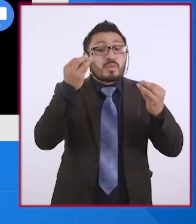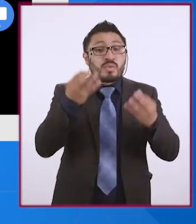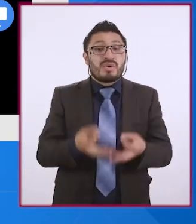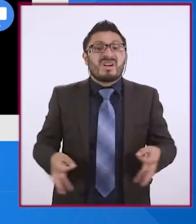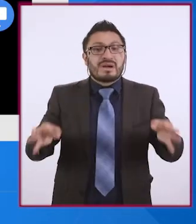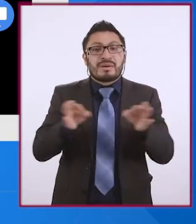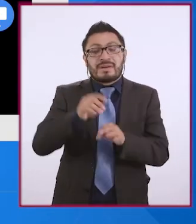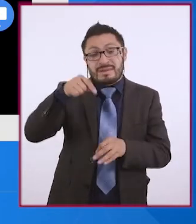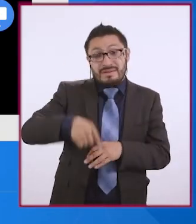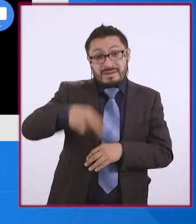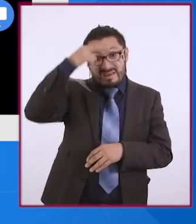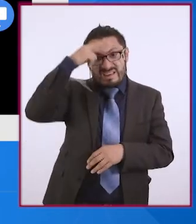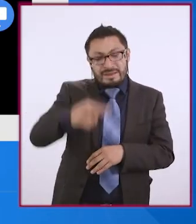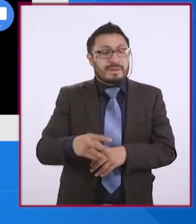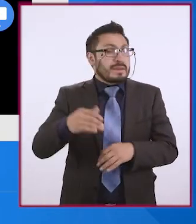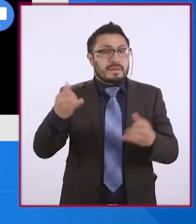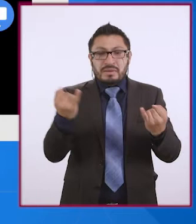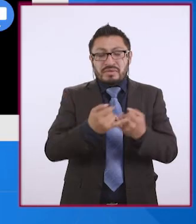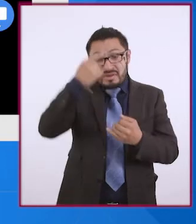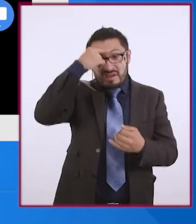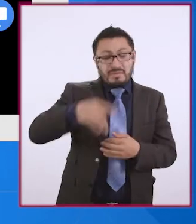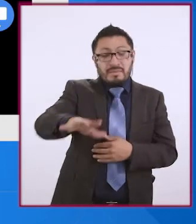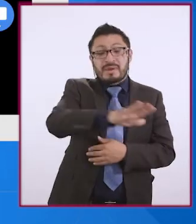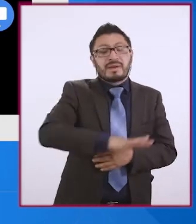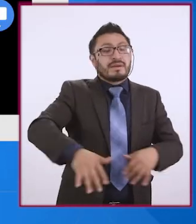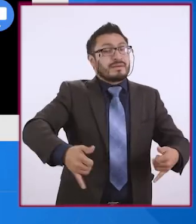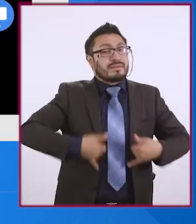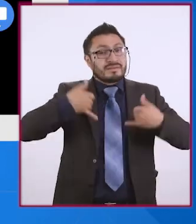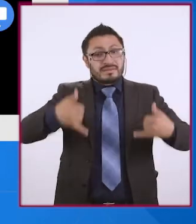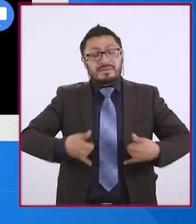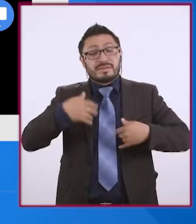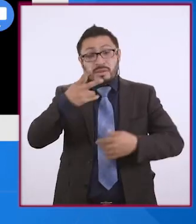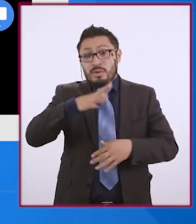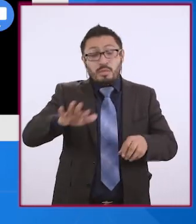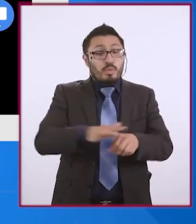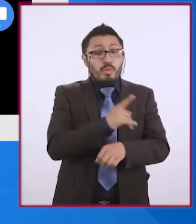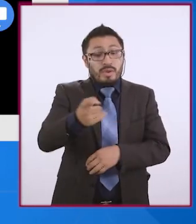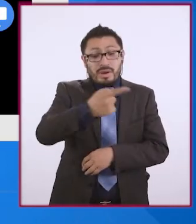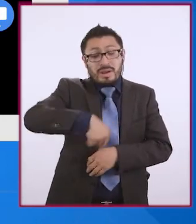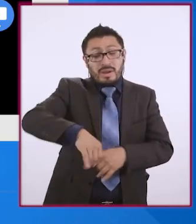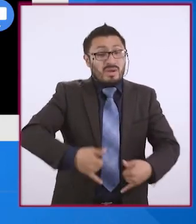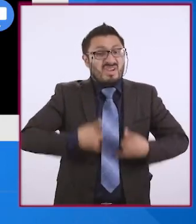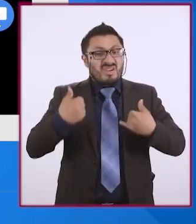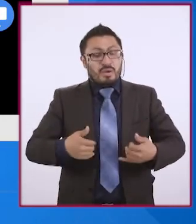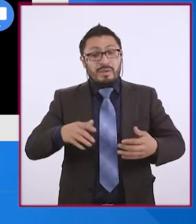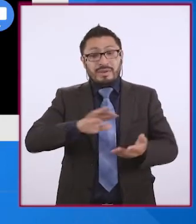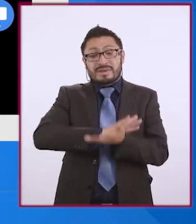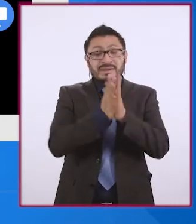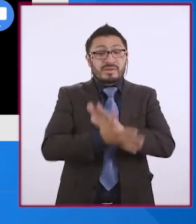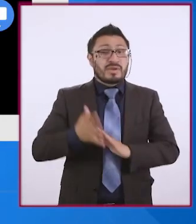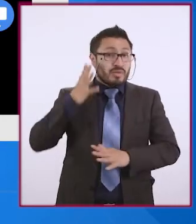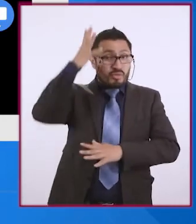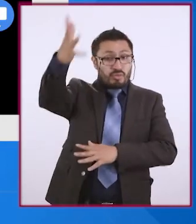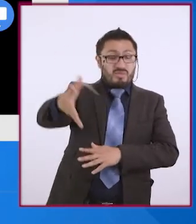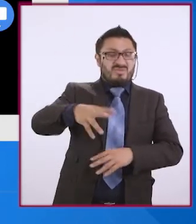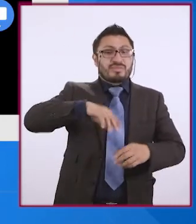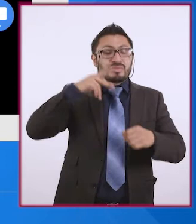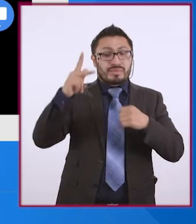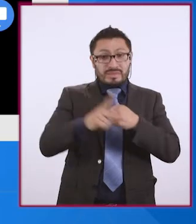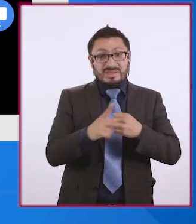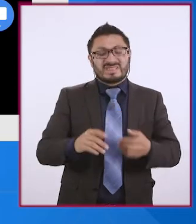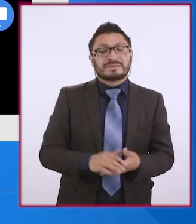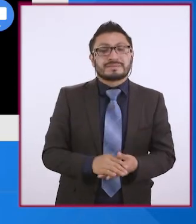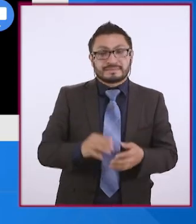para México y para la juventud, sobre todo, porque la juventud es el futuro del país. El constitucionalismo cultural es